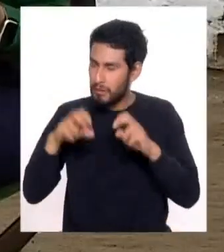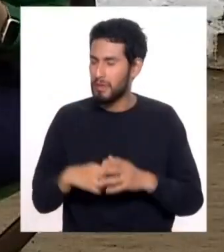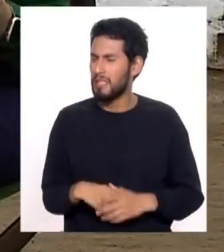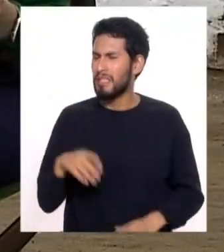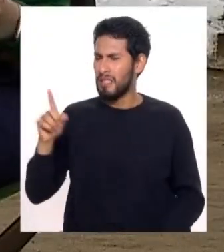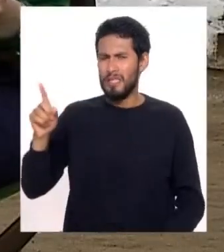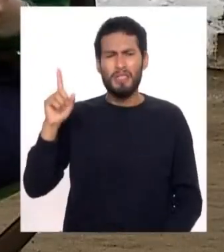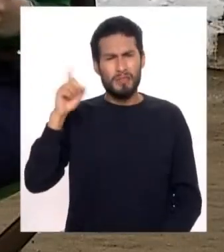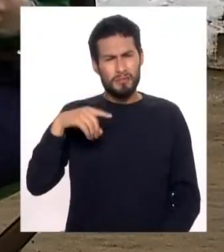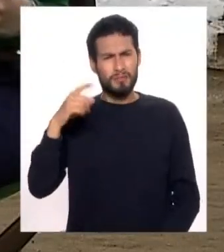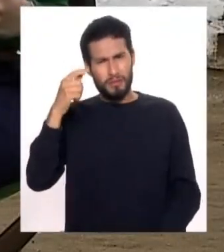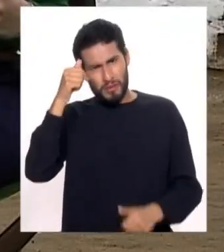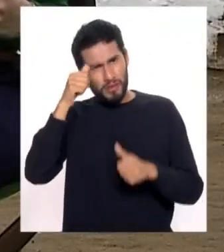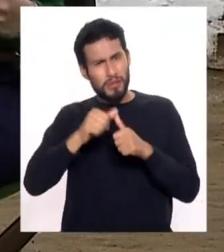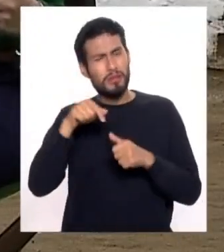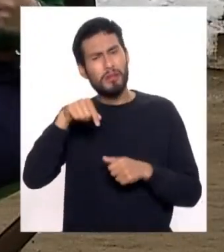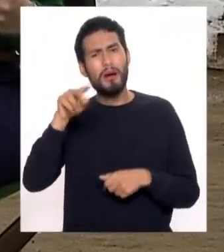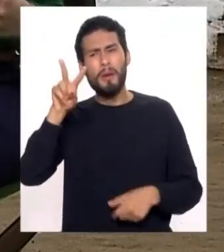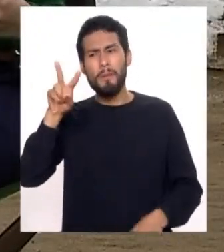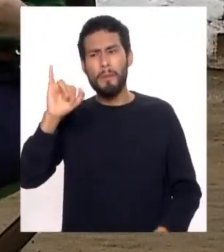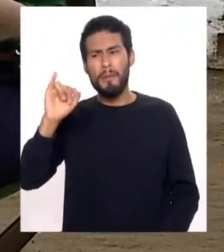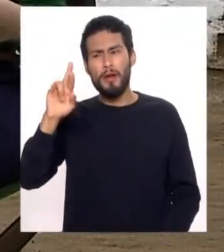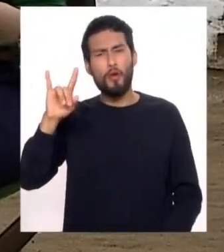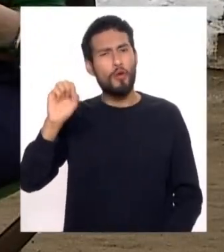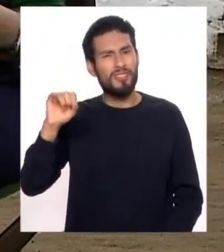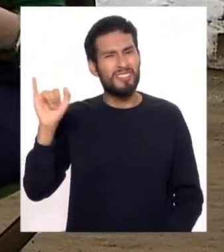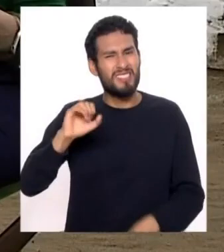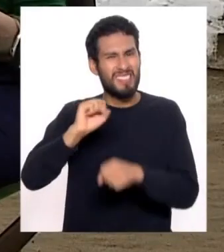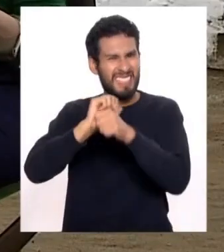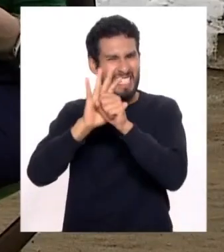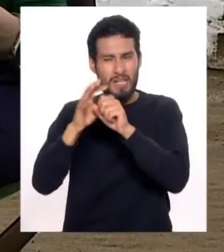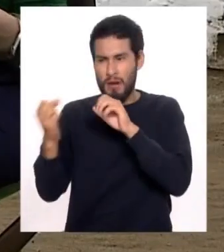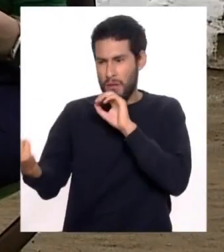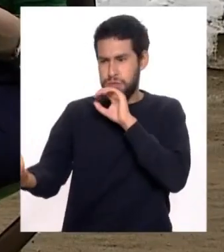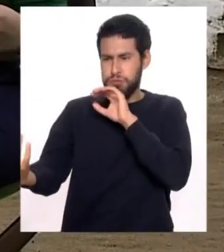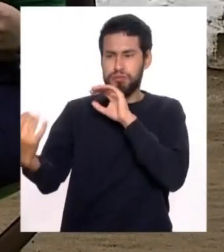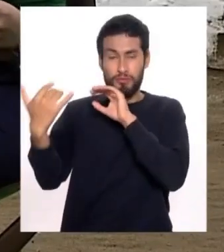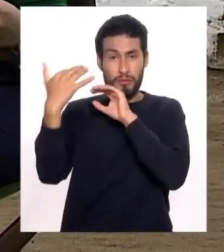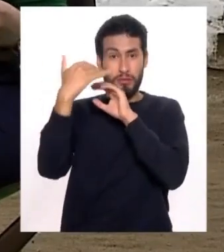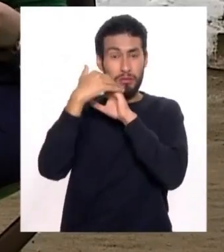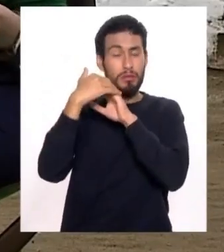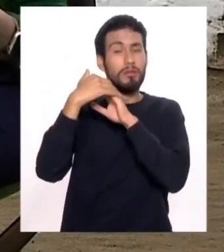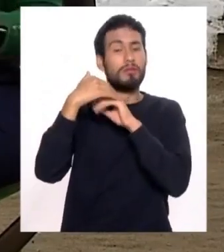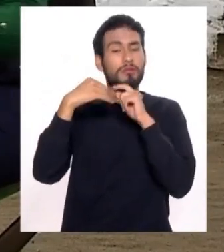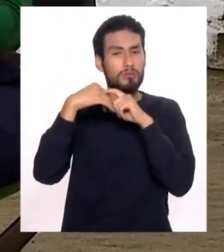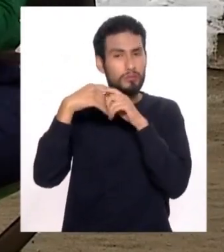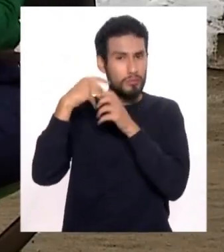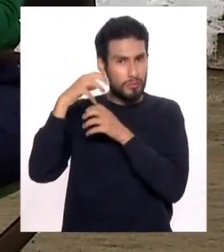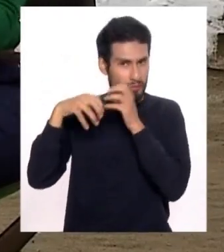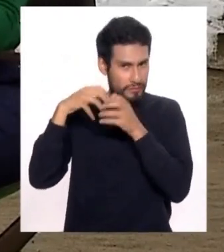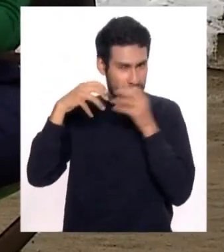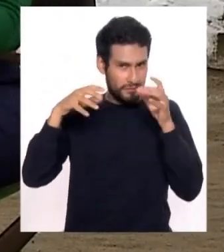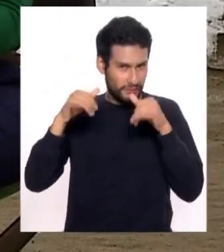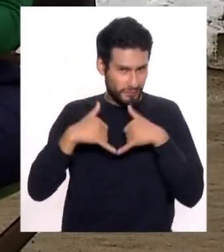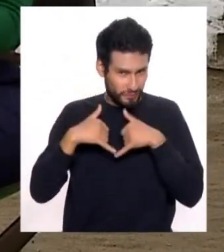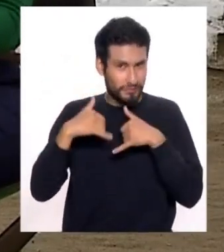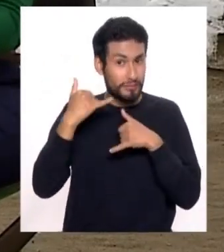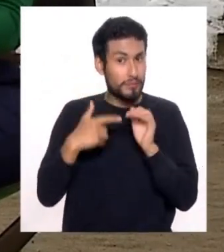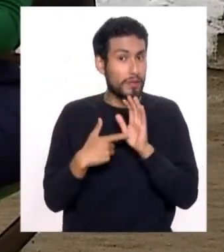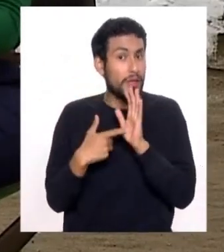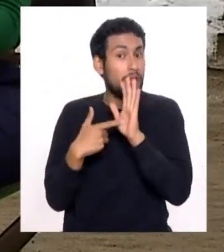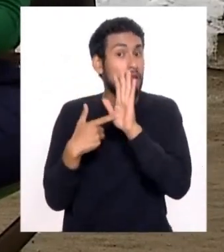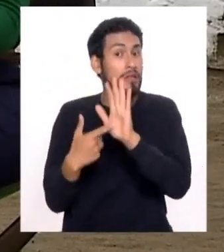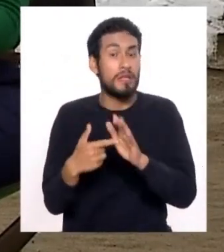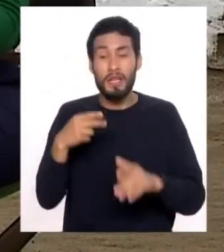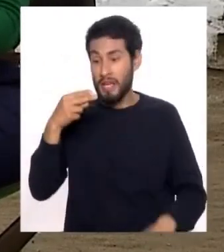virus, ¿no? Así es. Y el virus entra al cuerpo como el del herpes, como el de otras enfermedades de transmisión sexual, y convive con uno, y se expresa